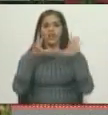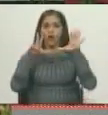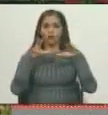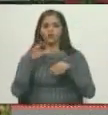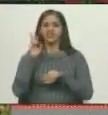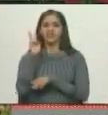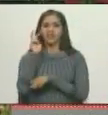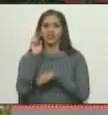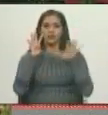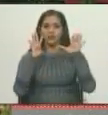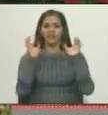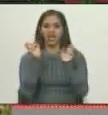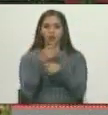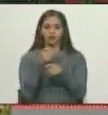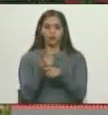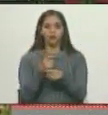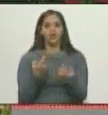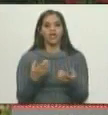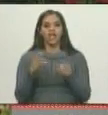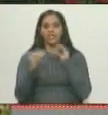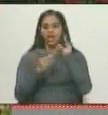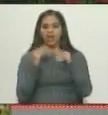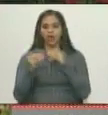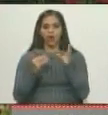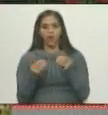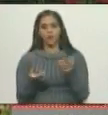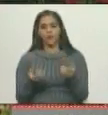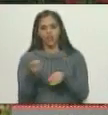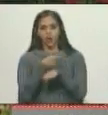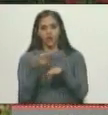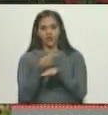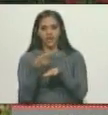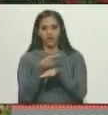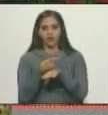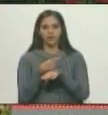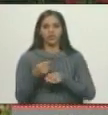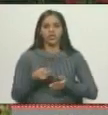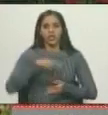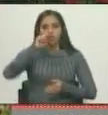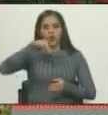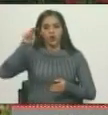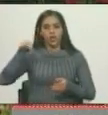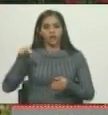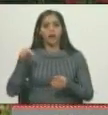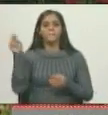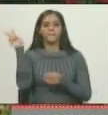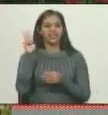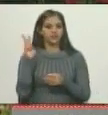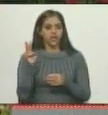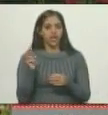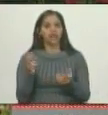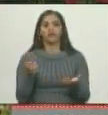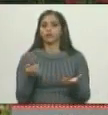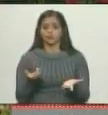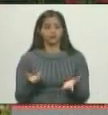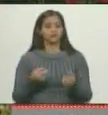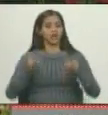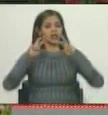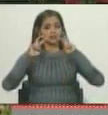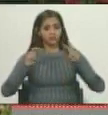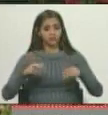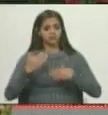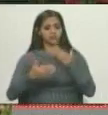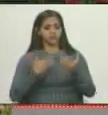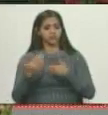de agosto en el marco del diálogo facilitado por el gobierno del Reino de Noruega. Venezuela se dispone a revisar los mecanismos de ese proceso